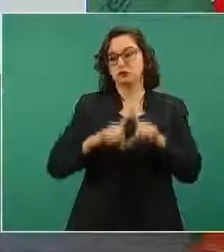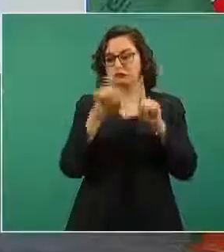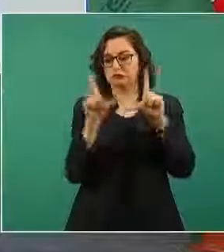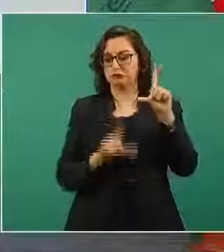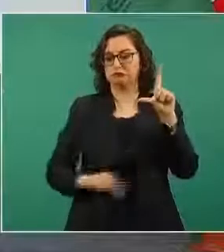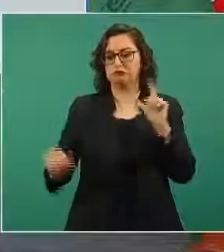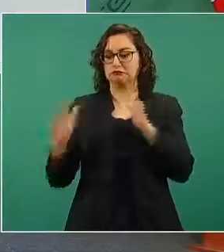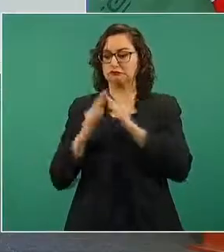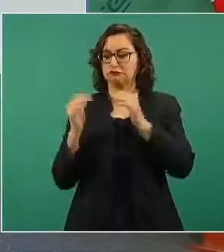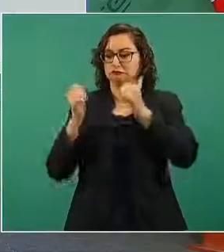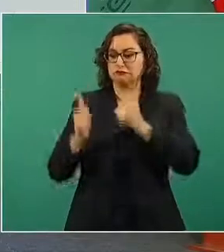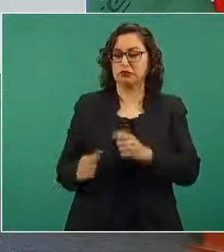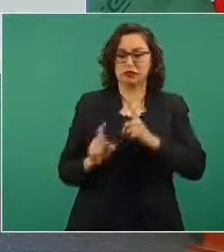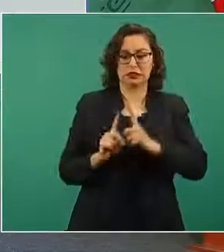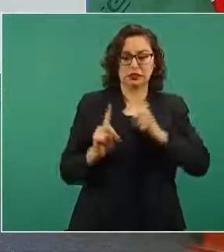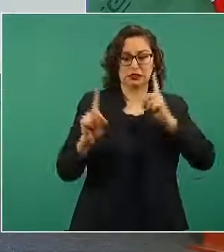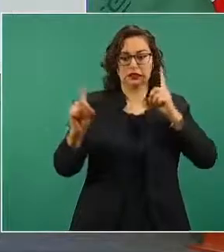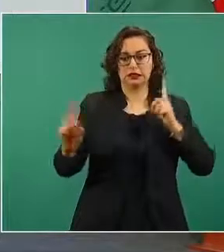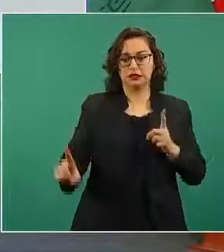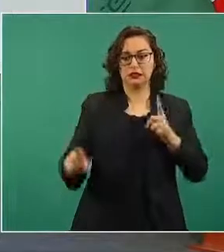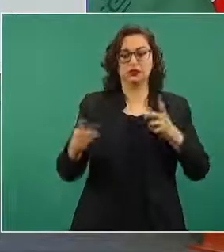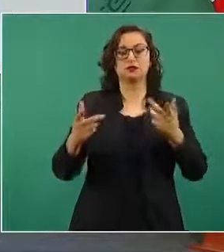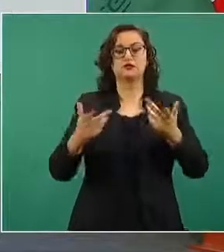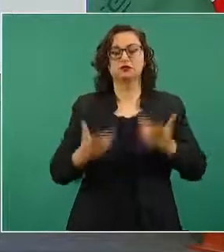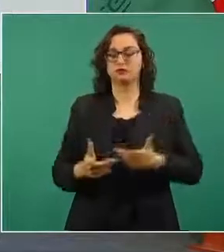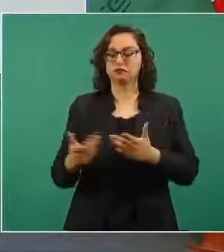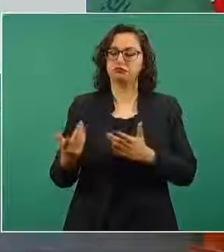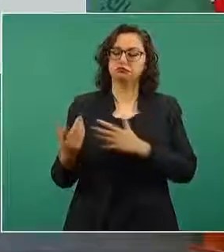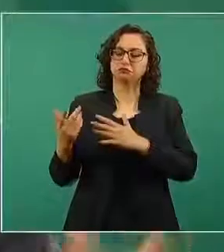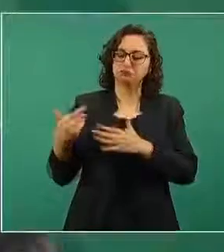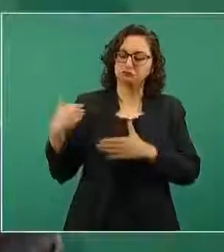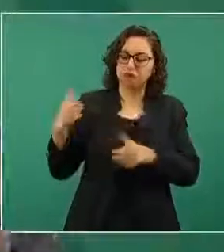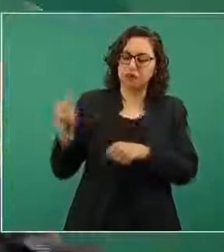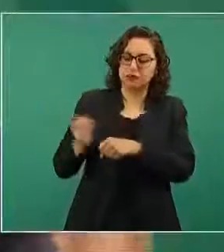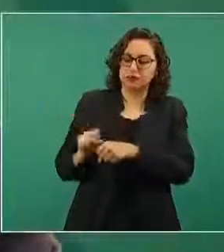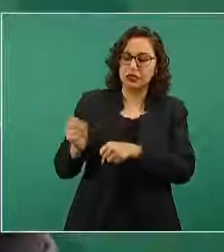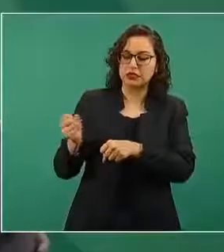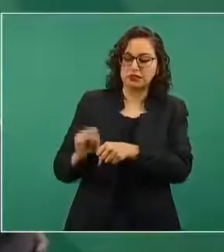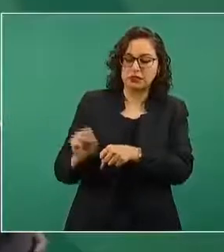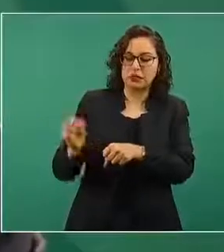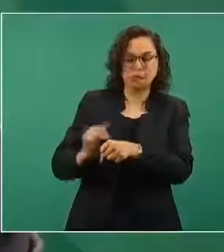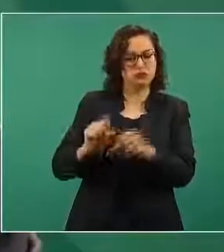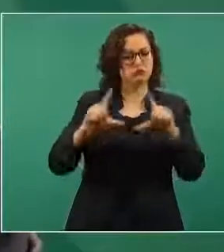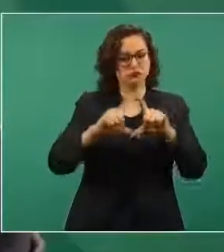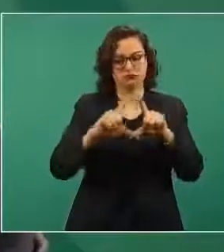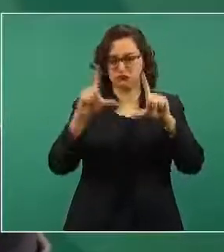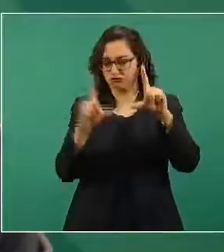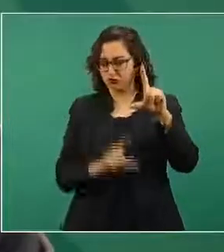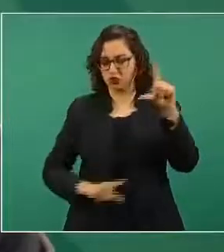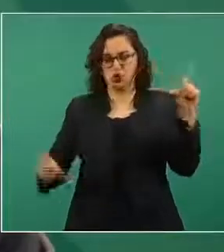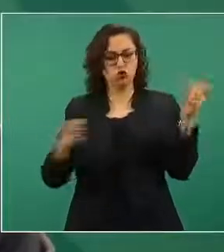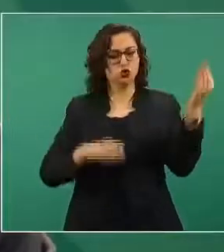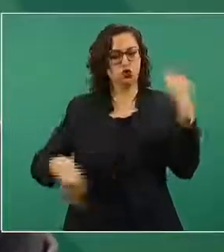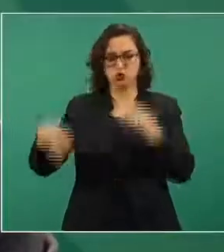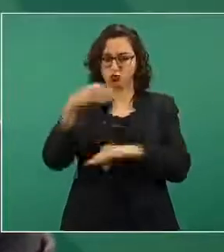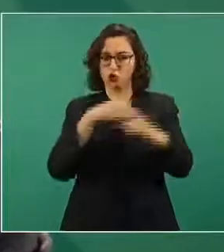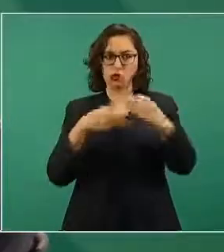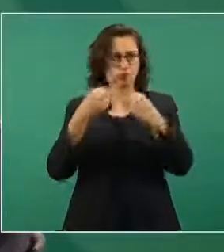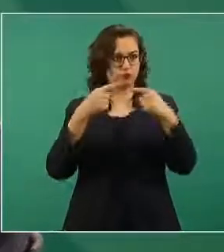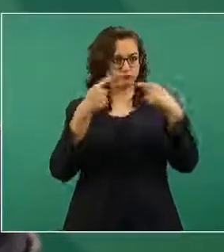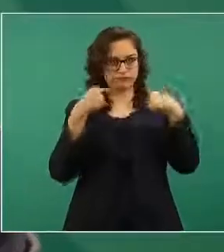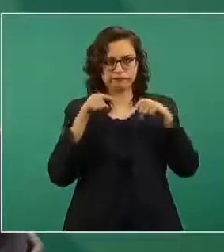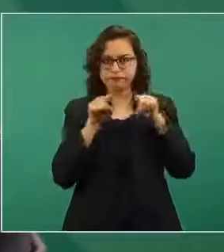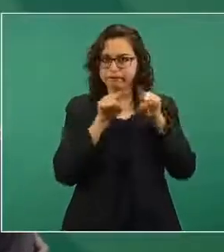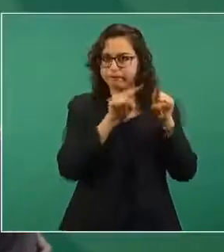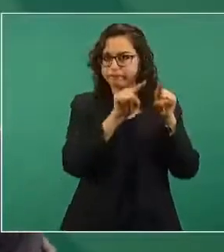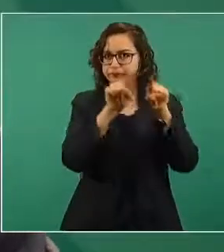duró algunas semanas como una misma intervención a nivel nacional,